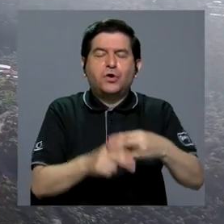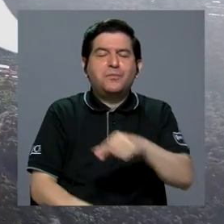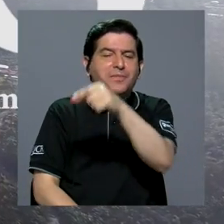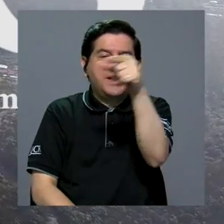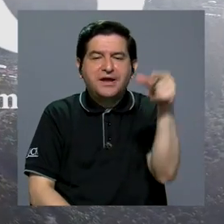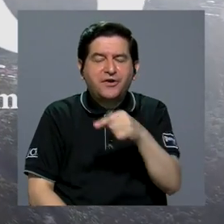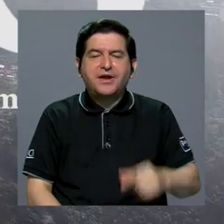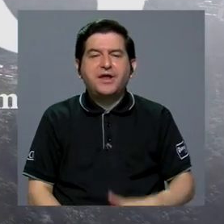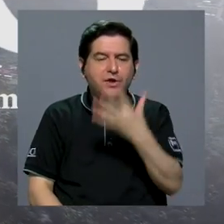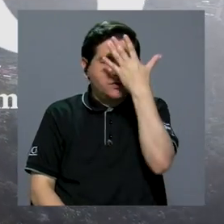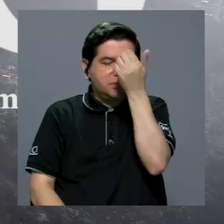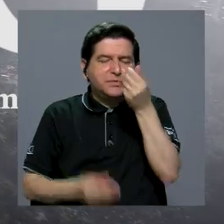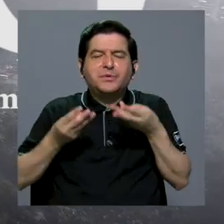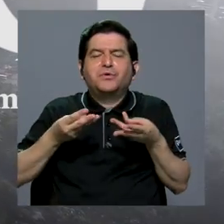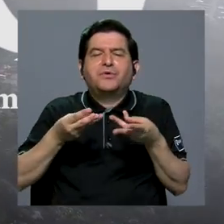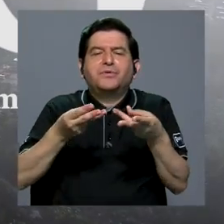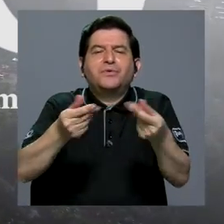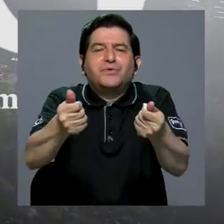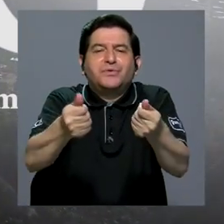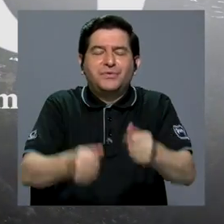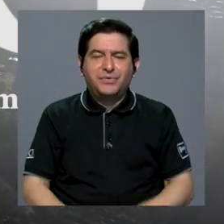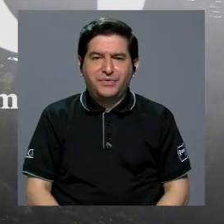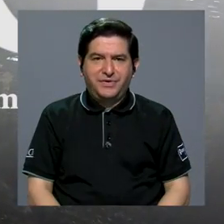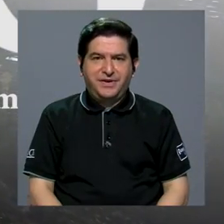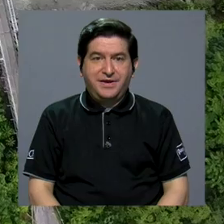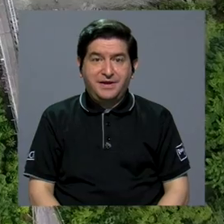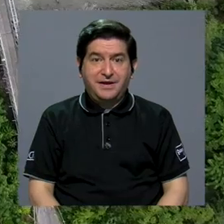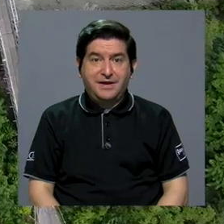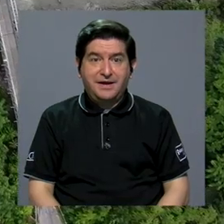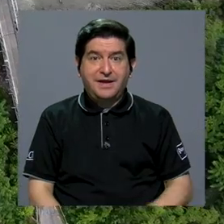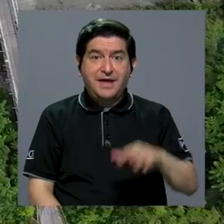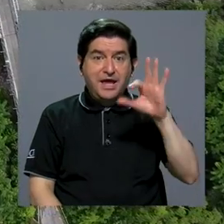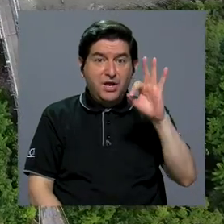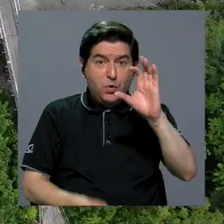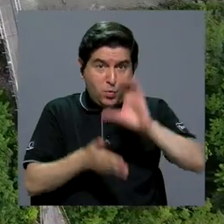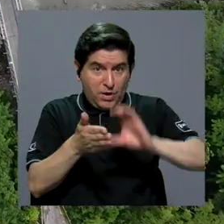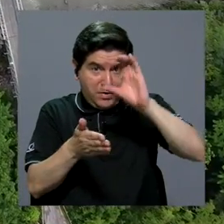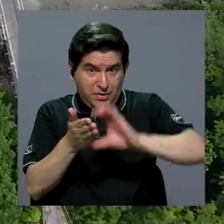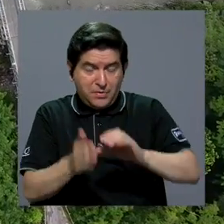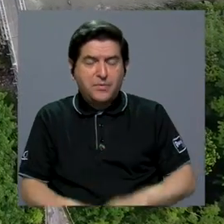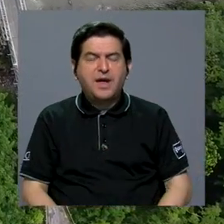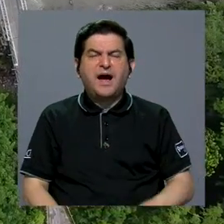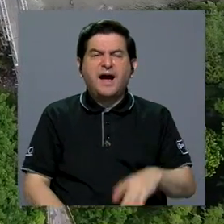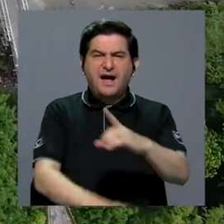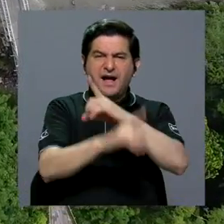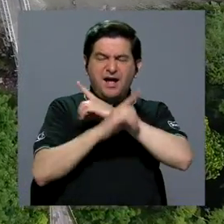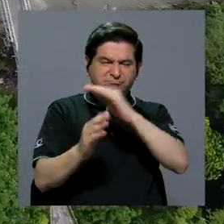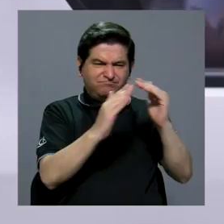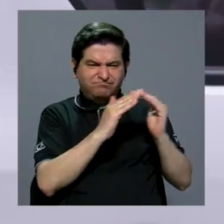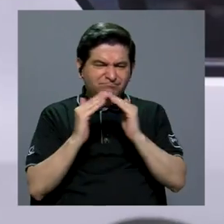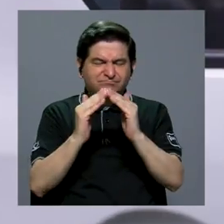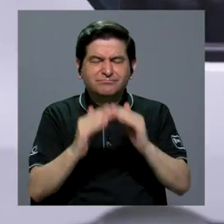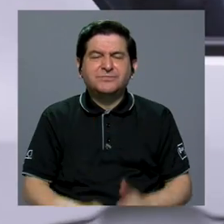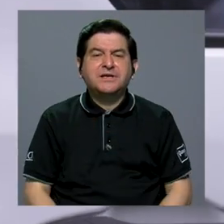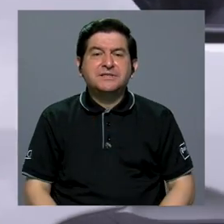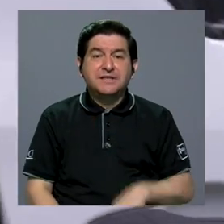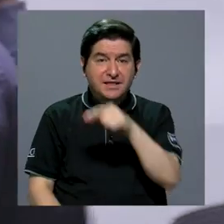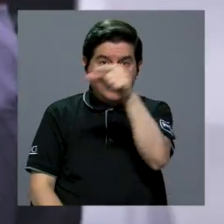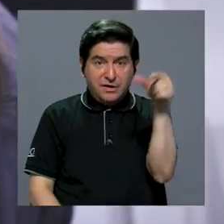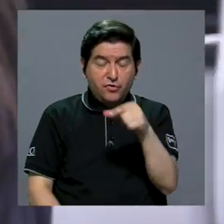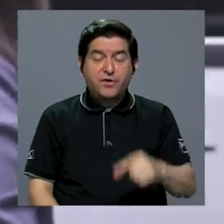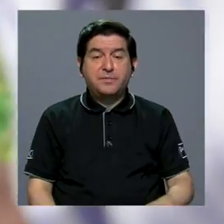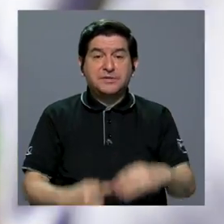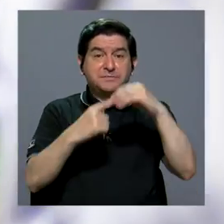Ríos, Memoria que Fluye, donde se recorre, a lo largo de 9 episodios, la defensa comunitaria de los ríos como